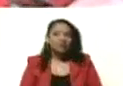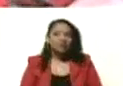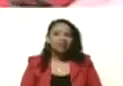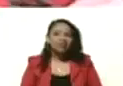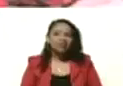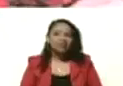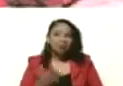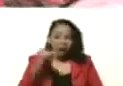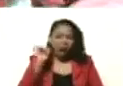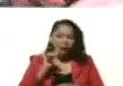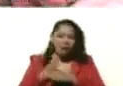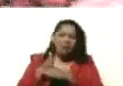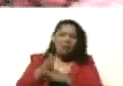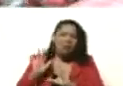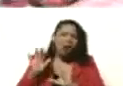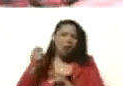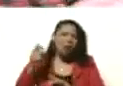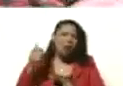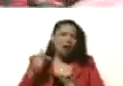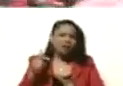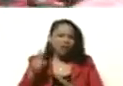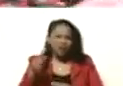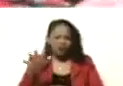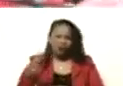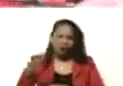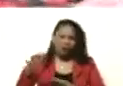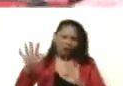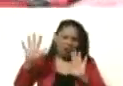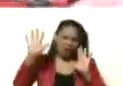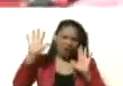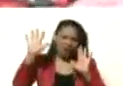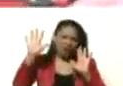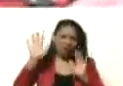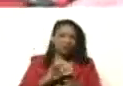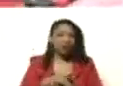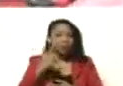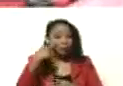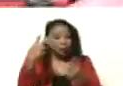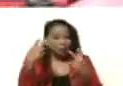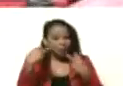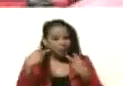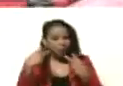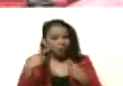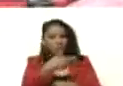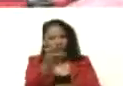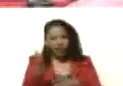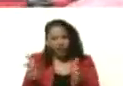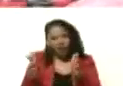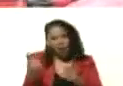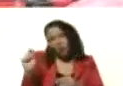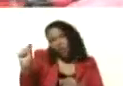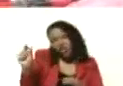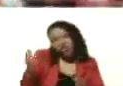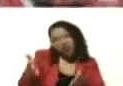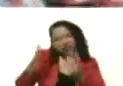Tabla, ¿verdad? Más o menos ahí, pues. Miren, está bien, ganaron, pues por poquito, pero